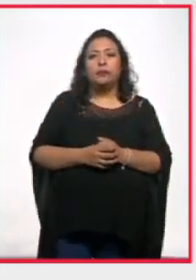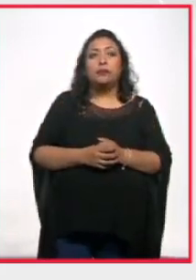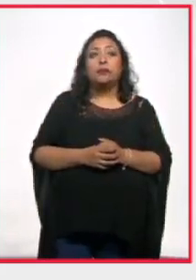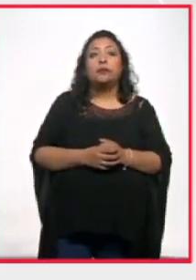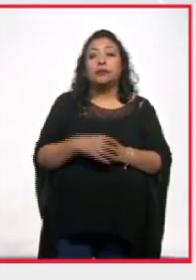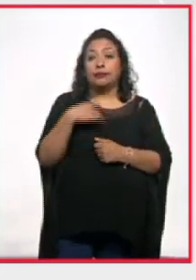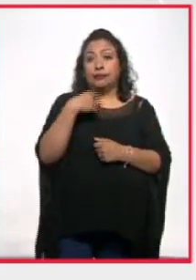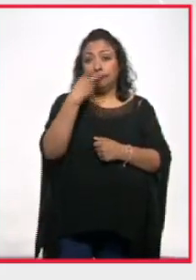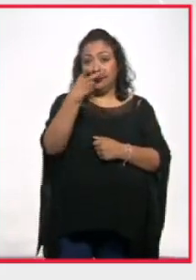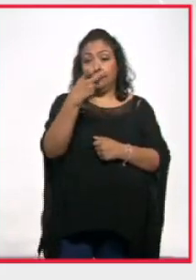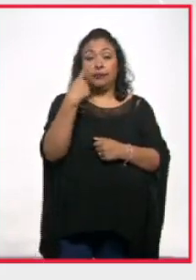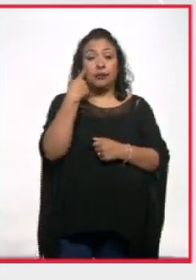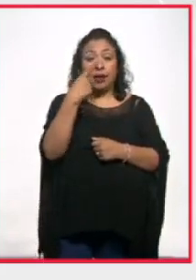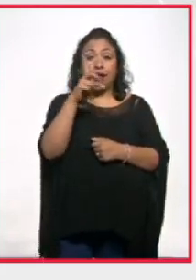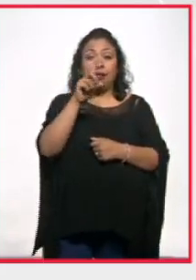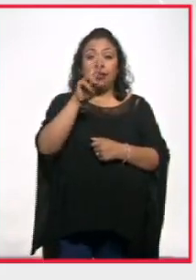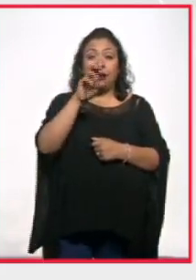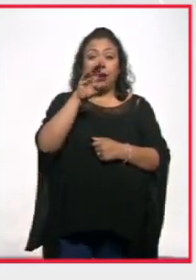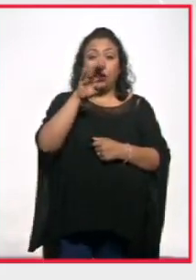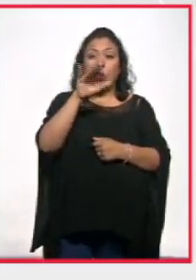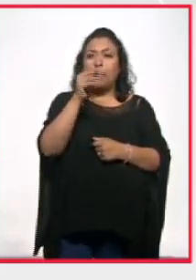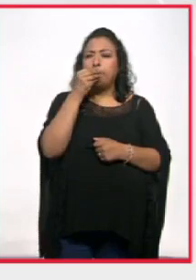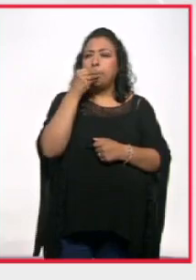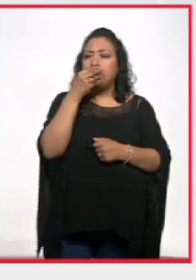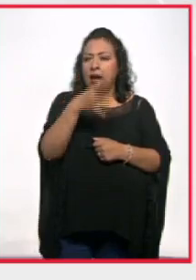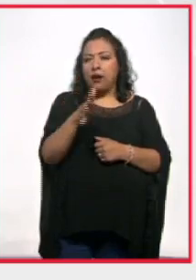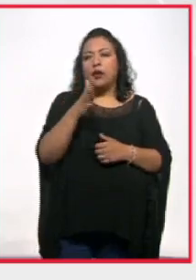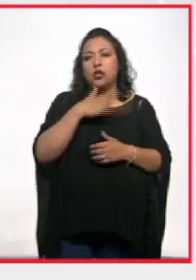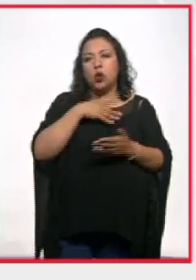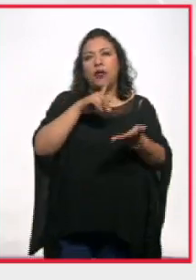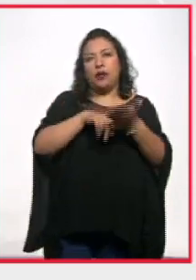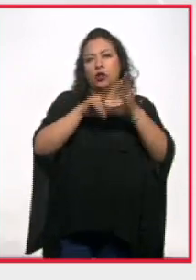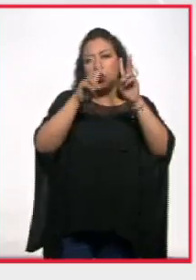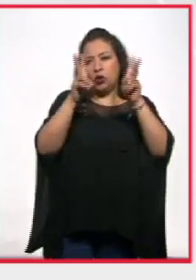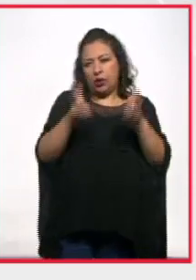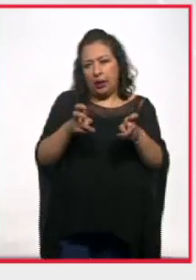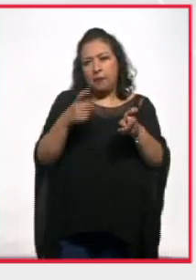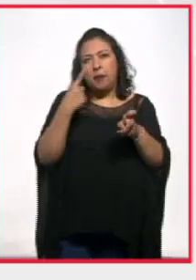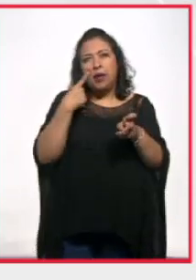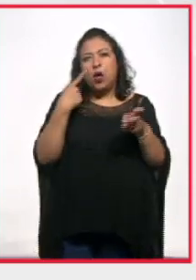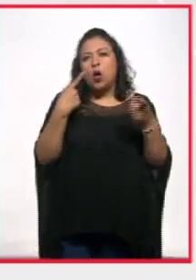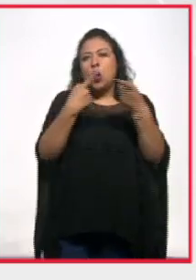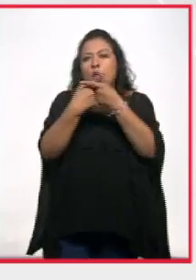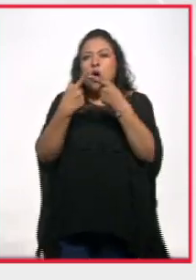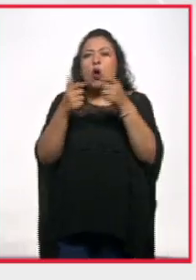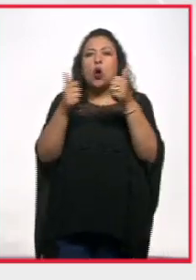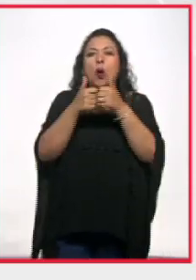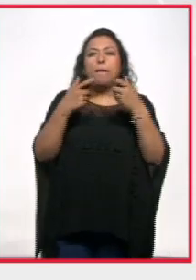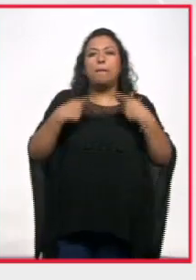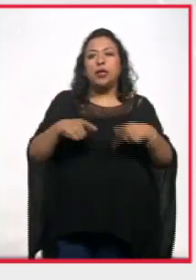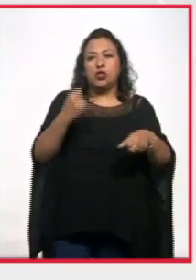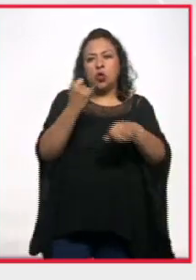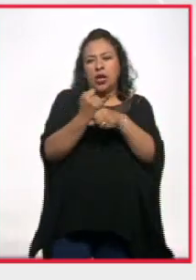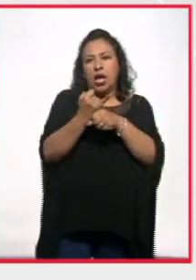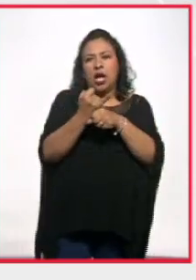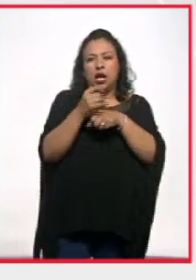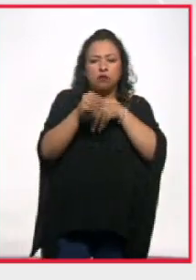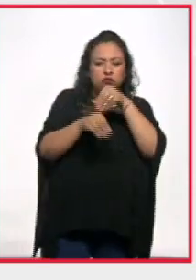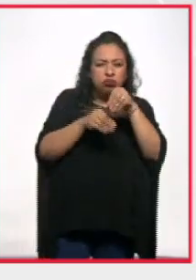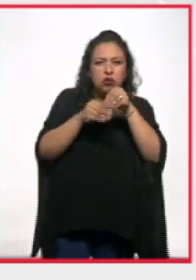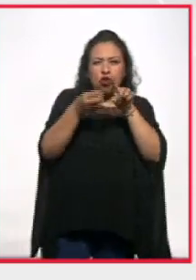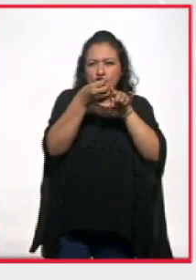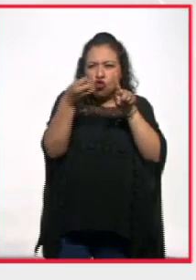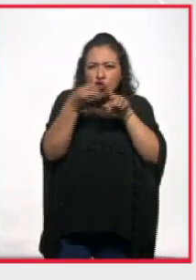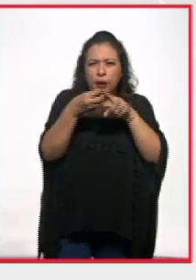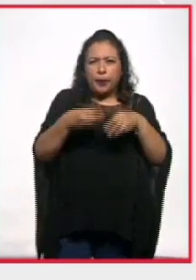En ese sentido, a mí Drácula me parece muy fascinante y es lo que yo abordo. Lo pongo en contraste con personajes muy estructurados,